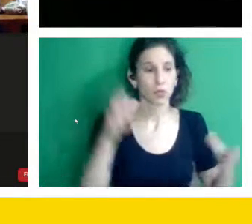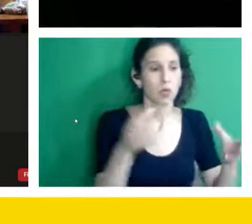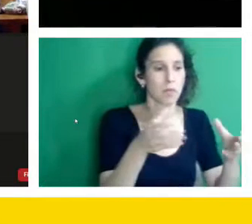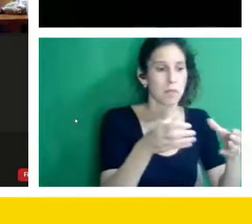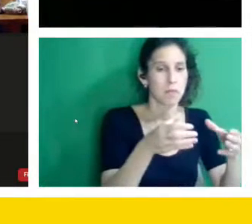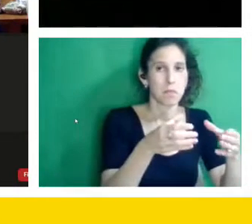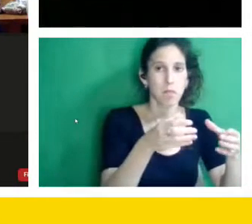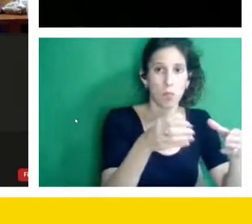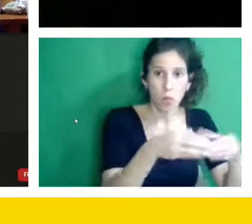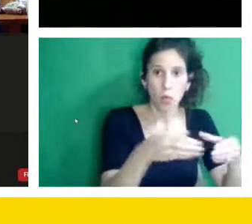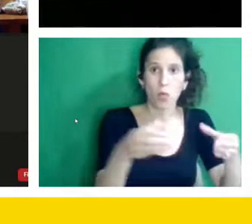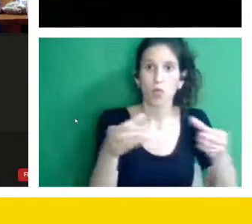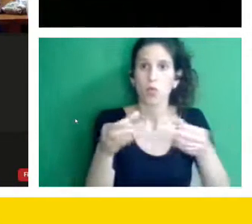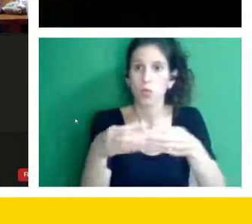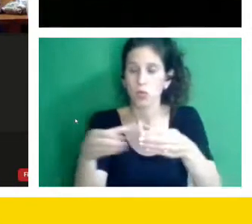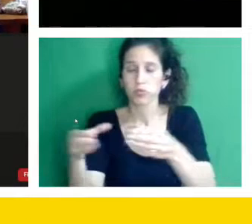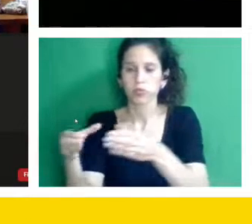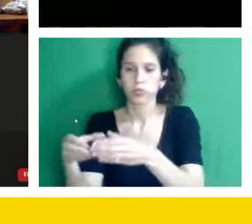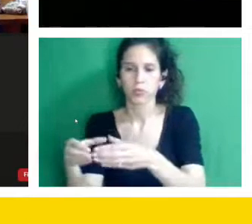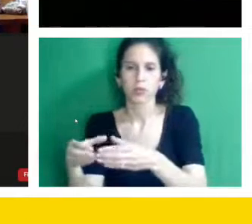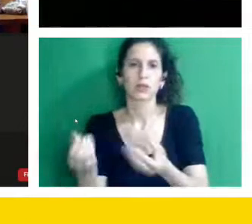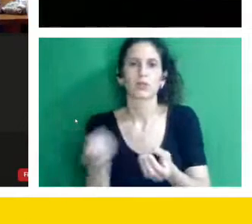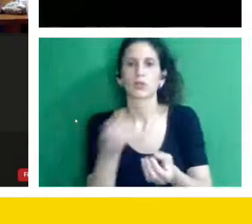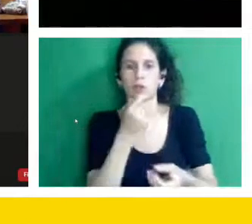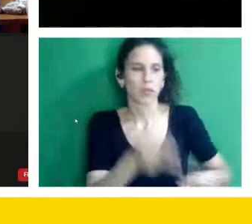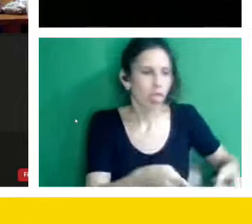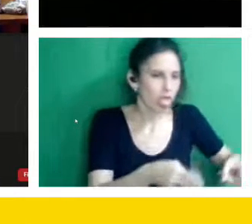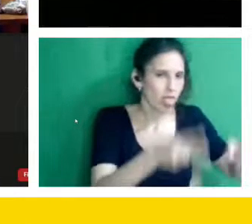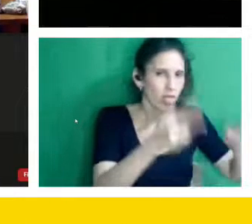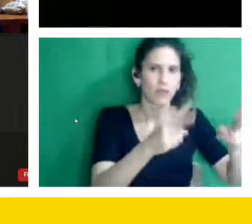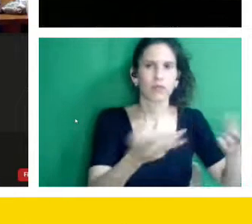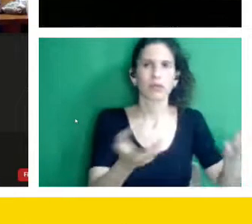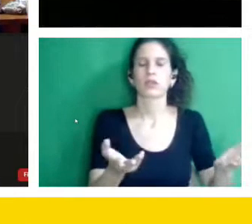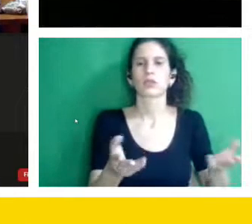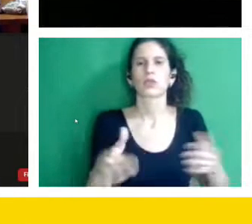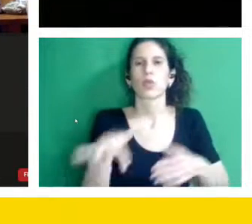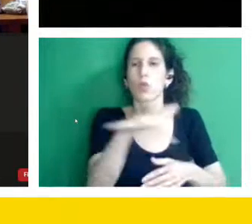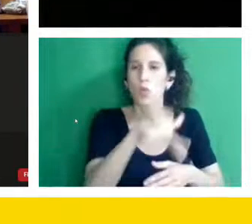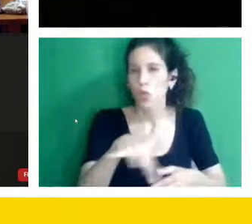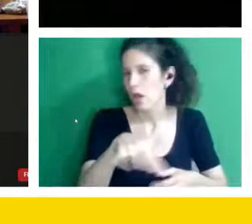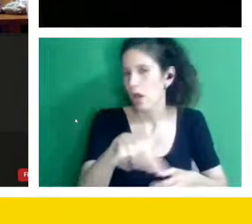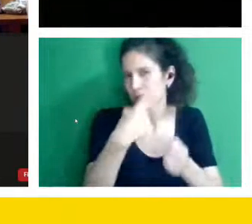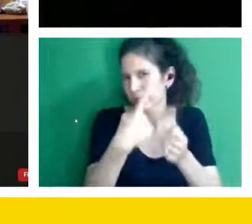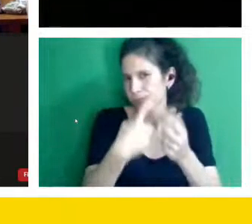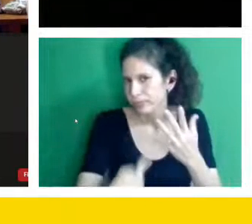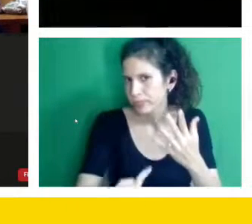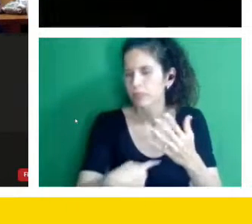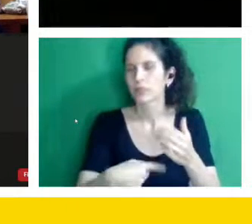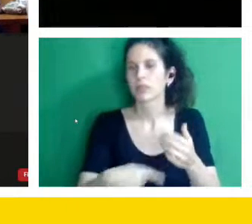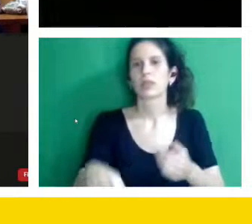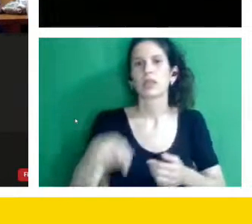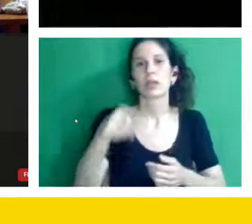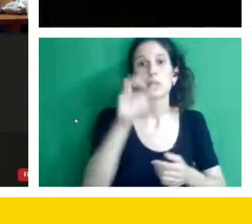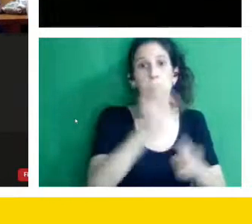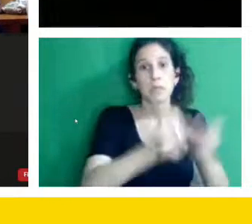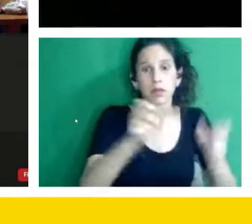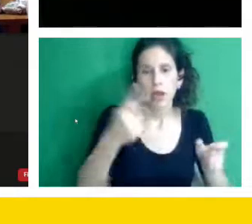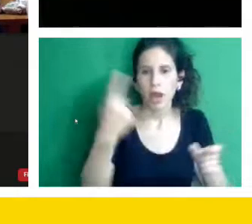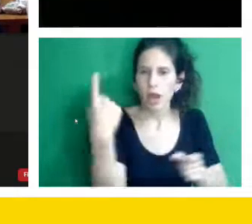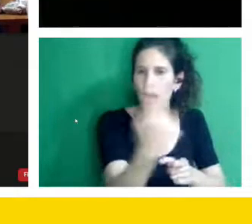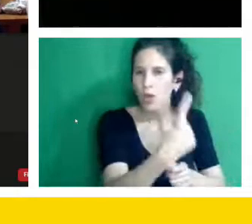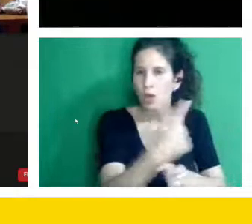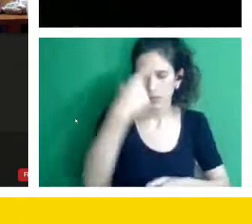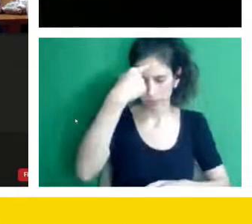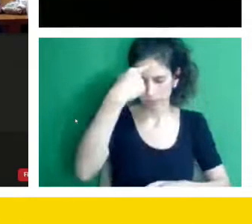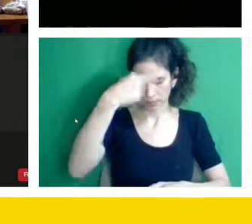comparten un edificio, una estructura, que puede ser de distinto uso, que se van a tener que mirar el ombligo y van a tener que decidir